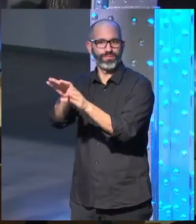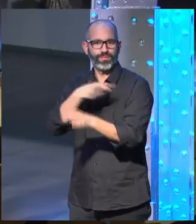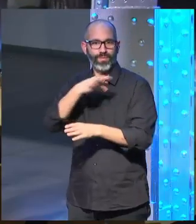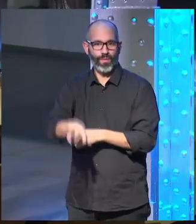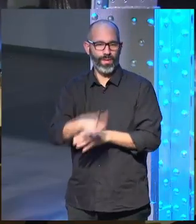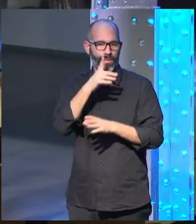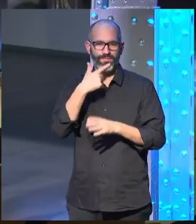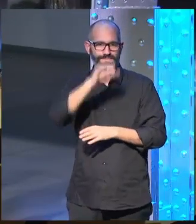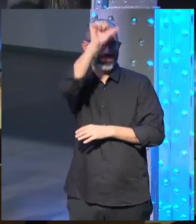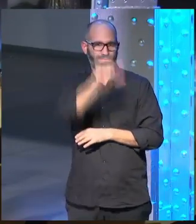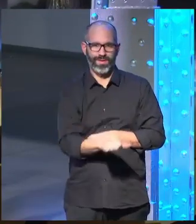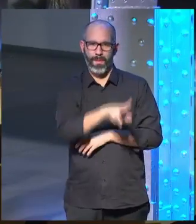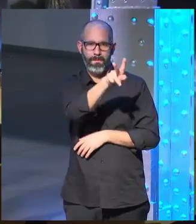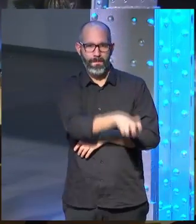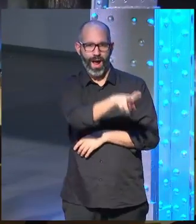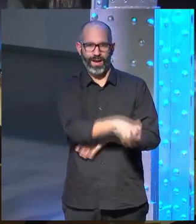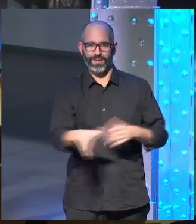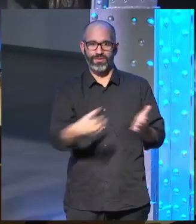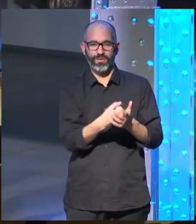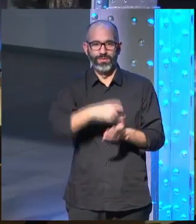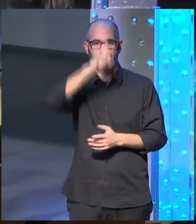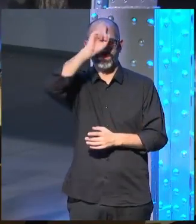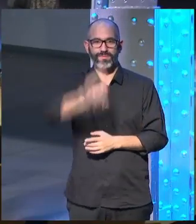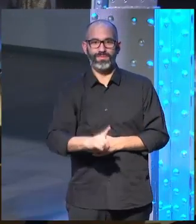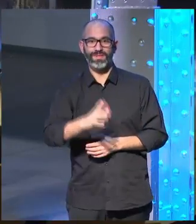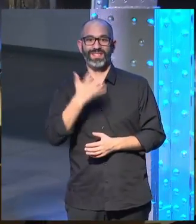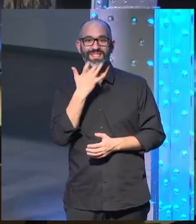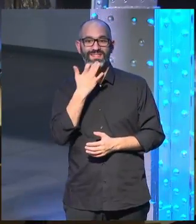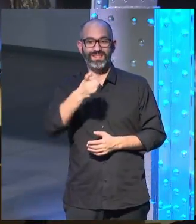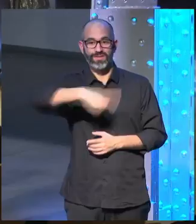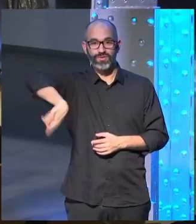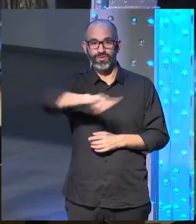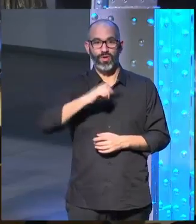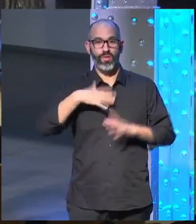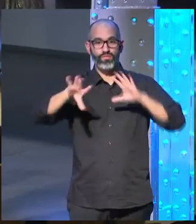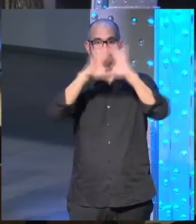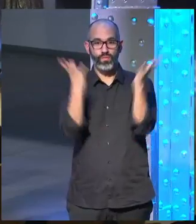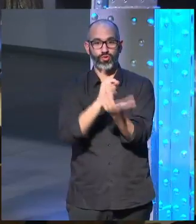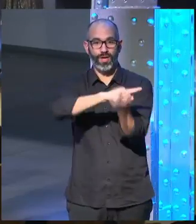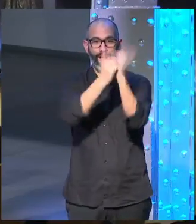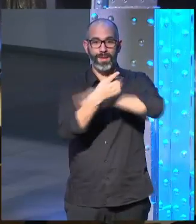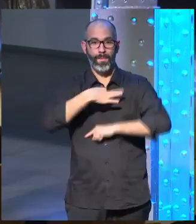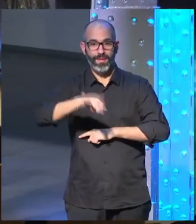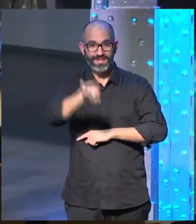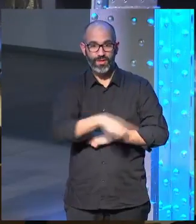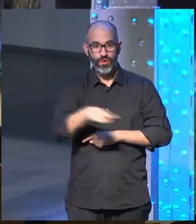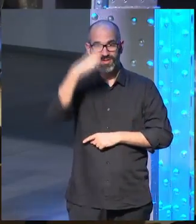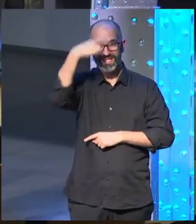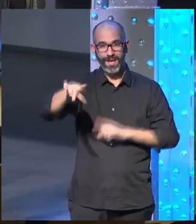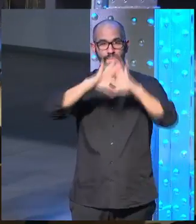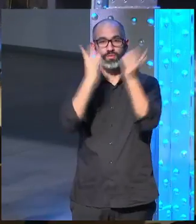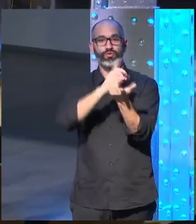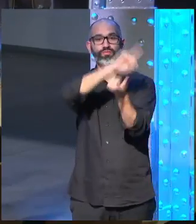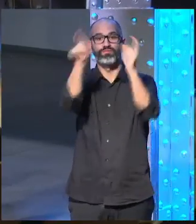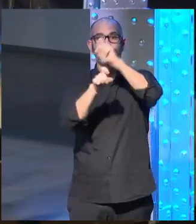llegas, porque son del todo válidas. Y no sé si los que tienen en sus manos cambiar el mundo se enteran de qué va esto. Muchas gracias.